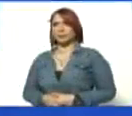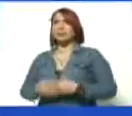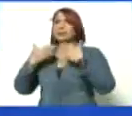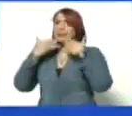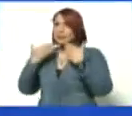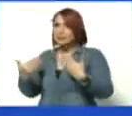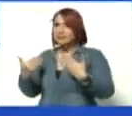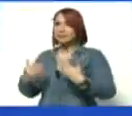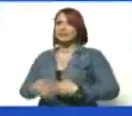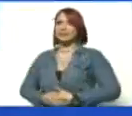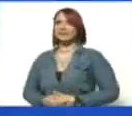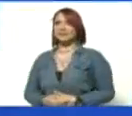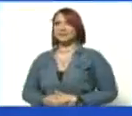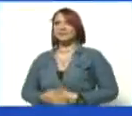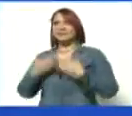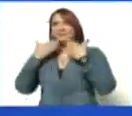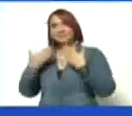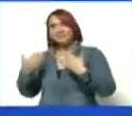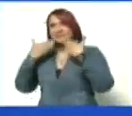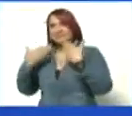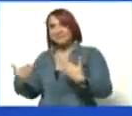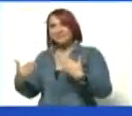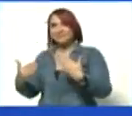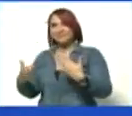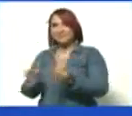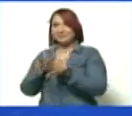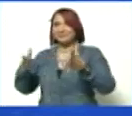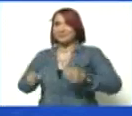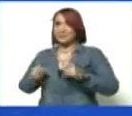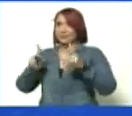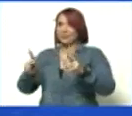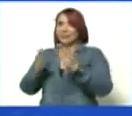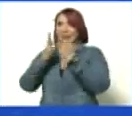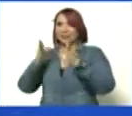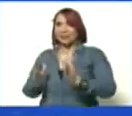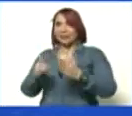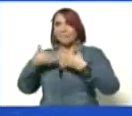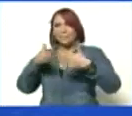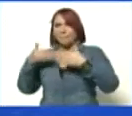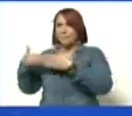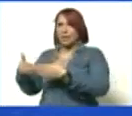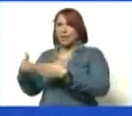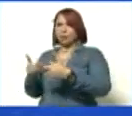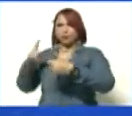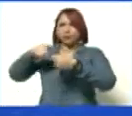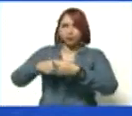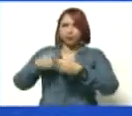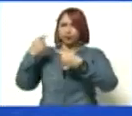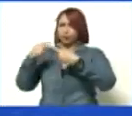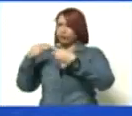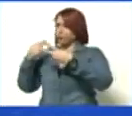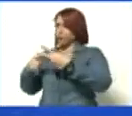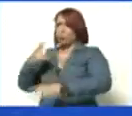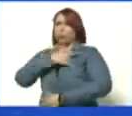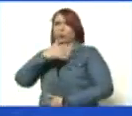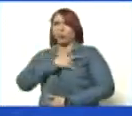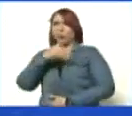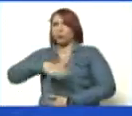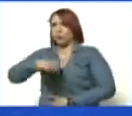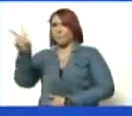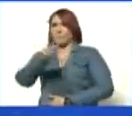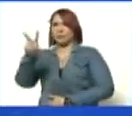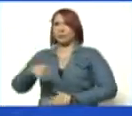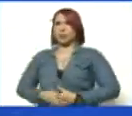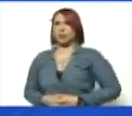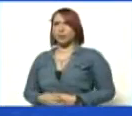Gracias. Gracias y gracias por esta gran oportunidad de estudio, por garantizarle el cupo en las diversas universidades del país a